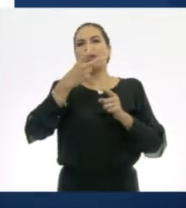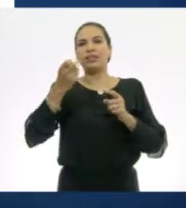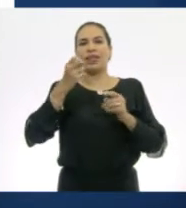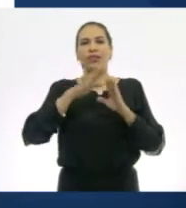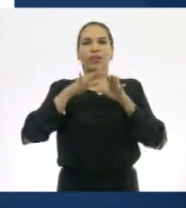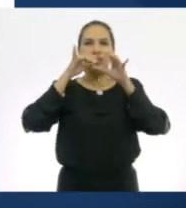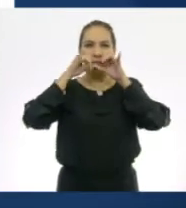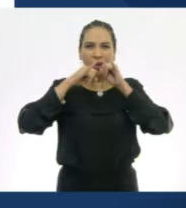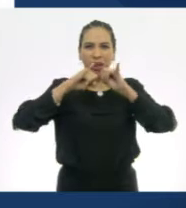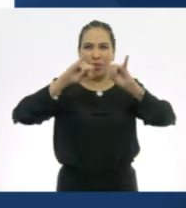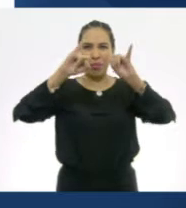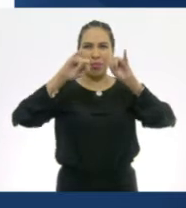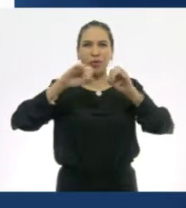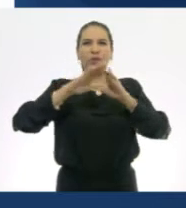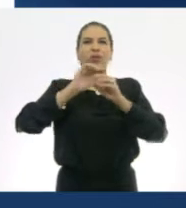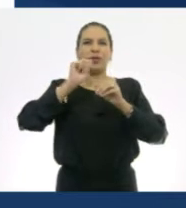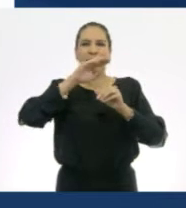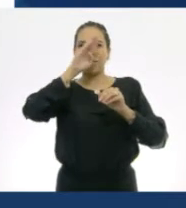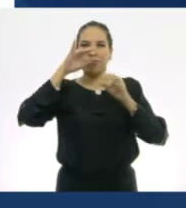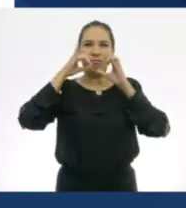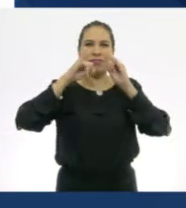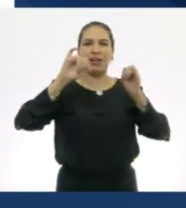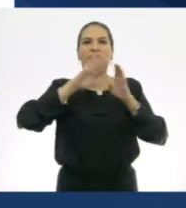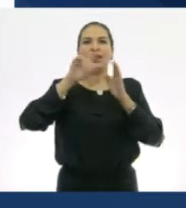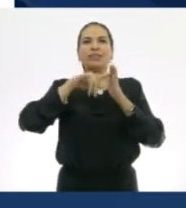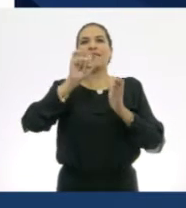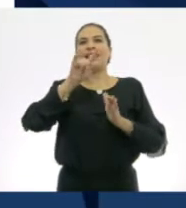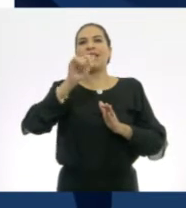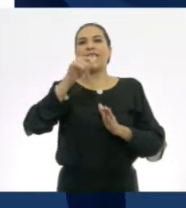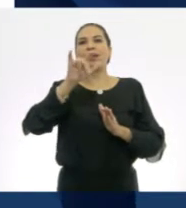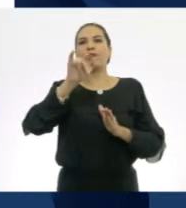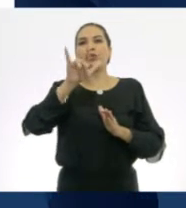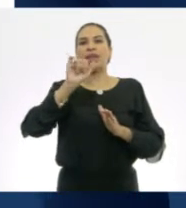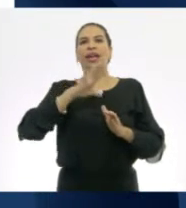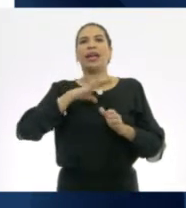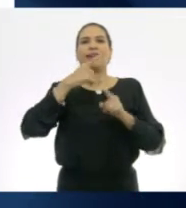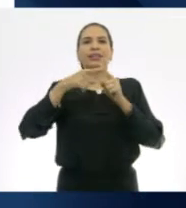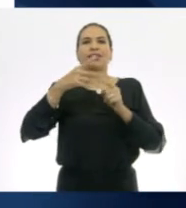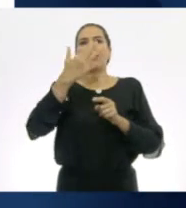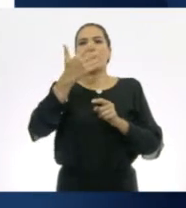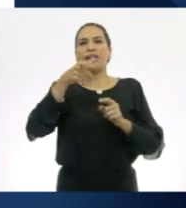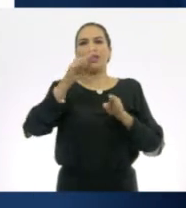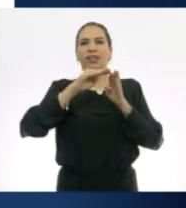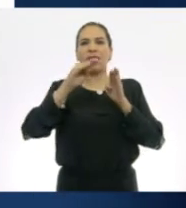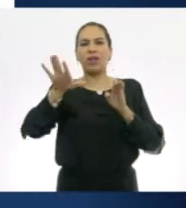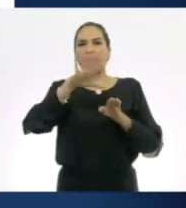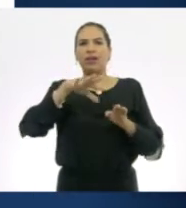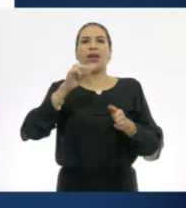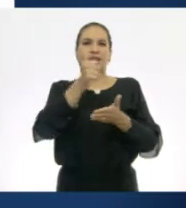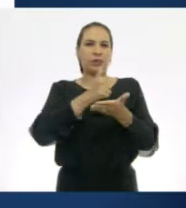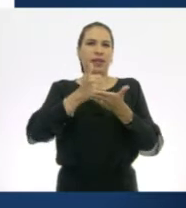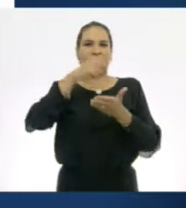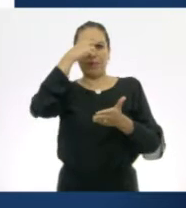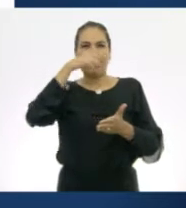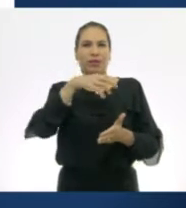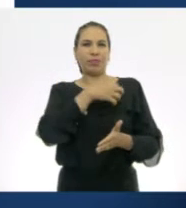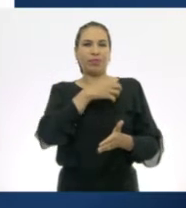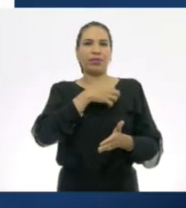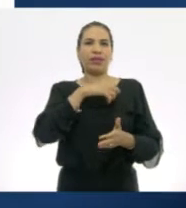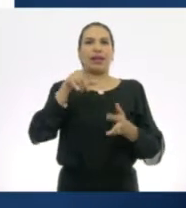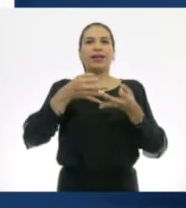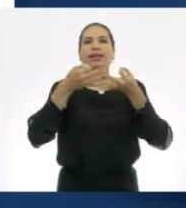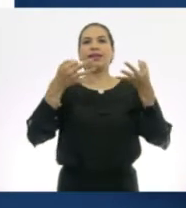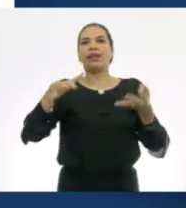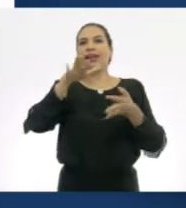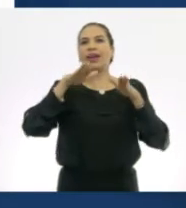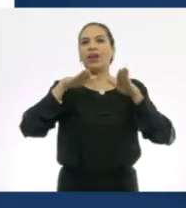Santa Lucía. El rico yacimiento de fósiles se ubica a unos 50 kilómetros de la capital mexicana, en los terrenos